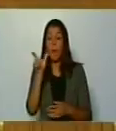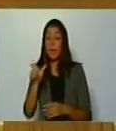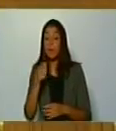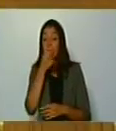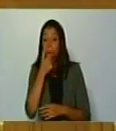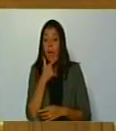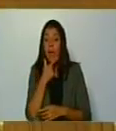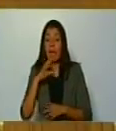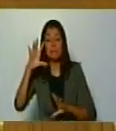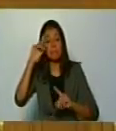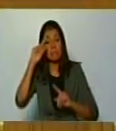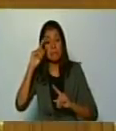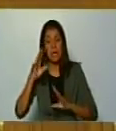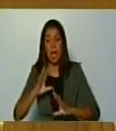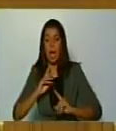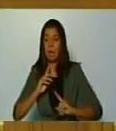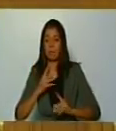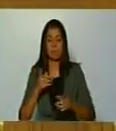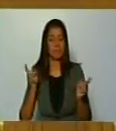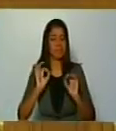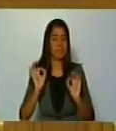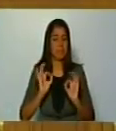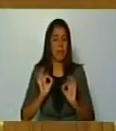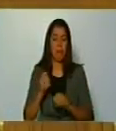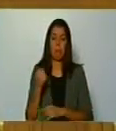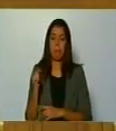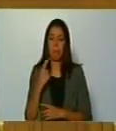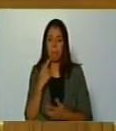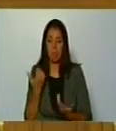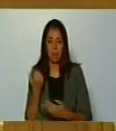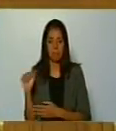disculpa, sino más bien una